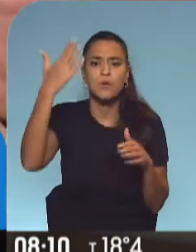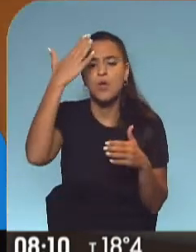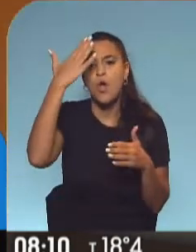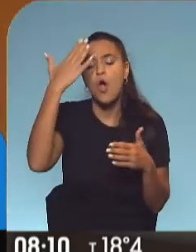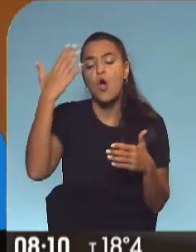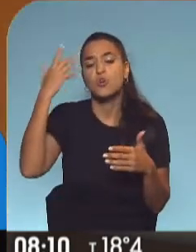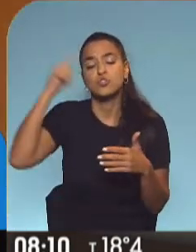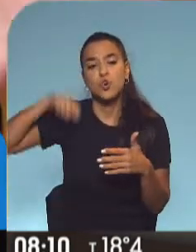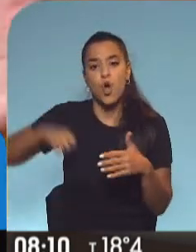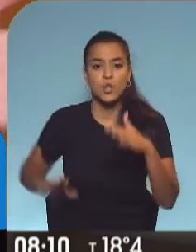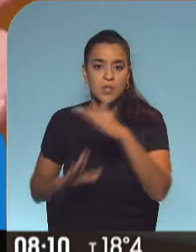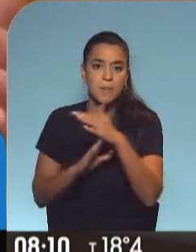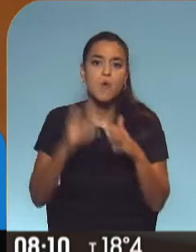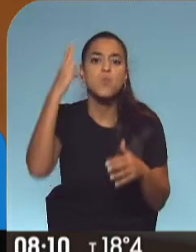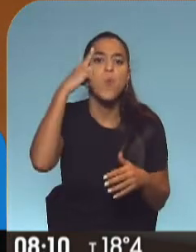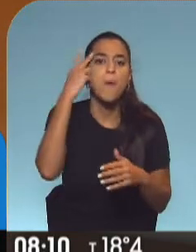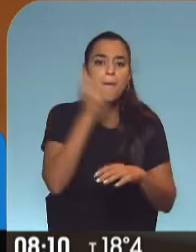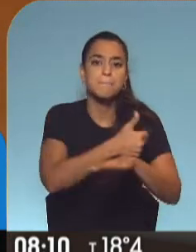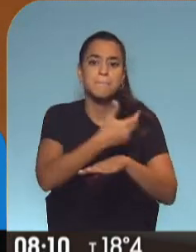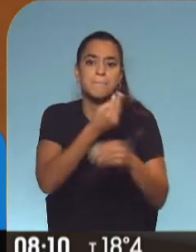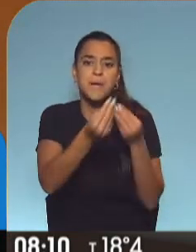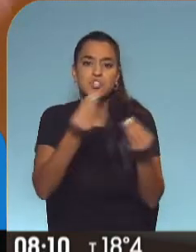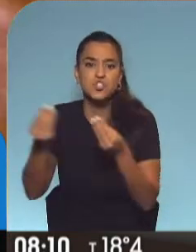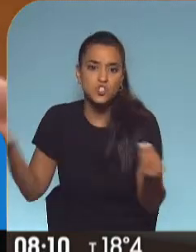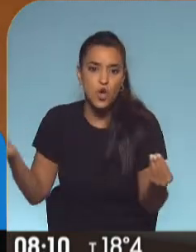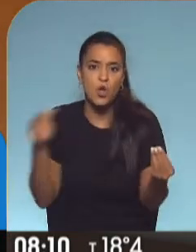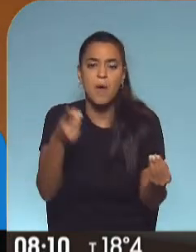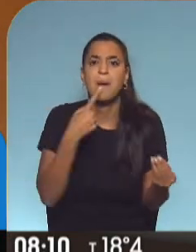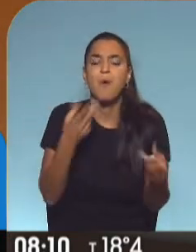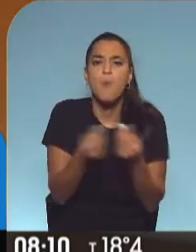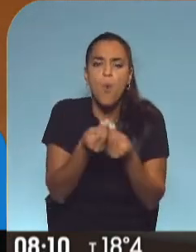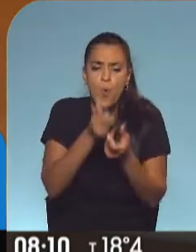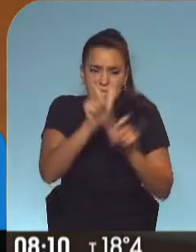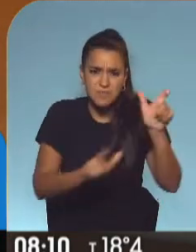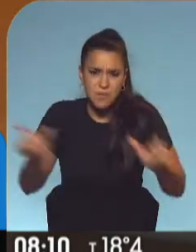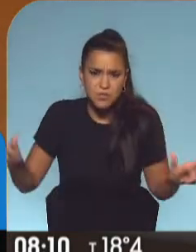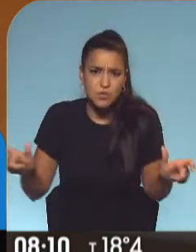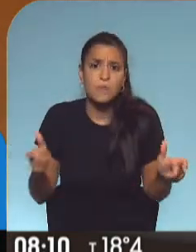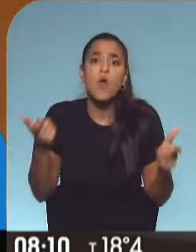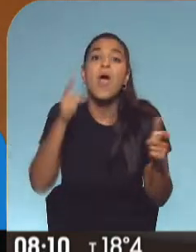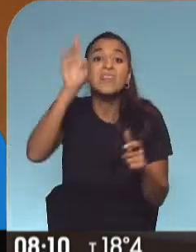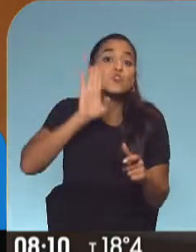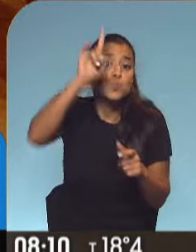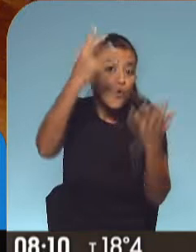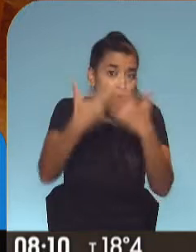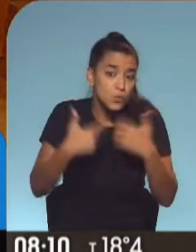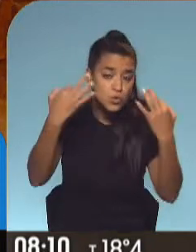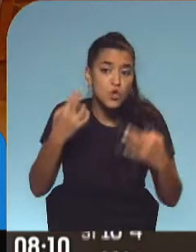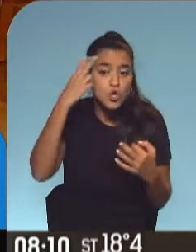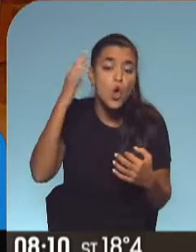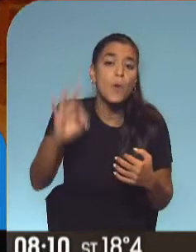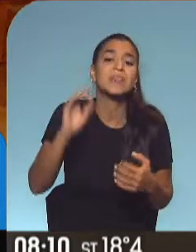miembros para cientos de millones de personas en una sociedad 30.000 veces más litigiosa que la nuestra. Y funciona, con 90 causas por